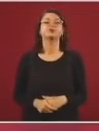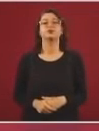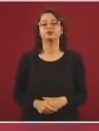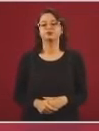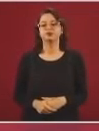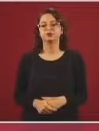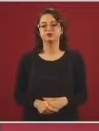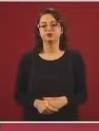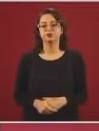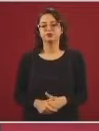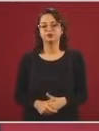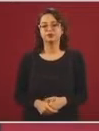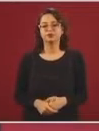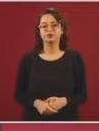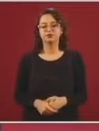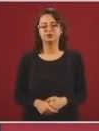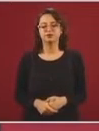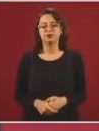desplegando